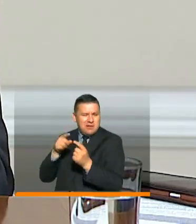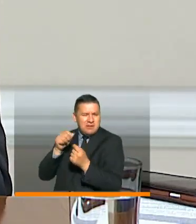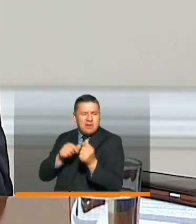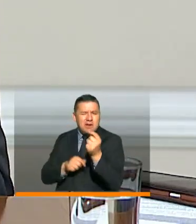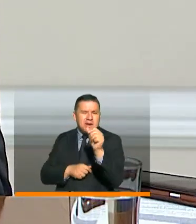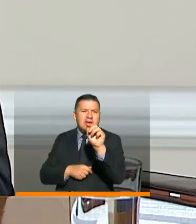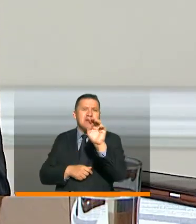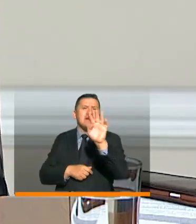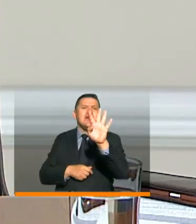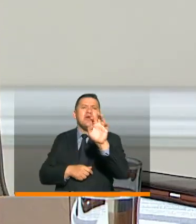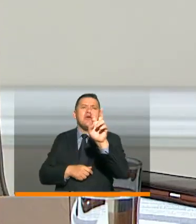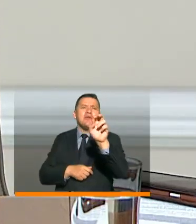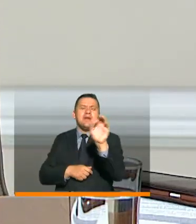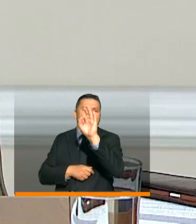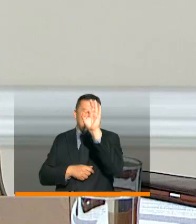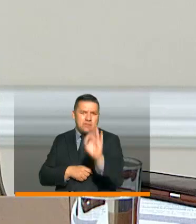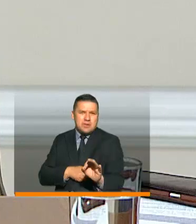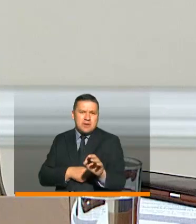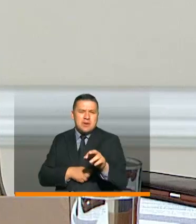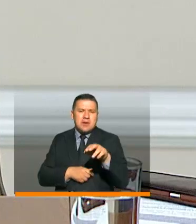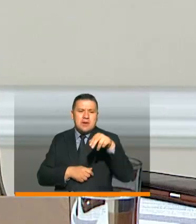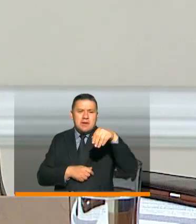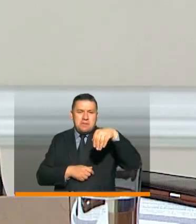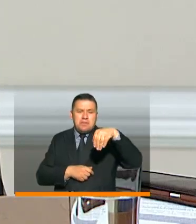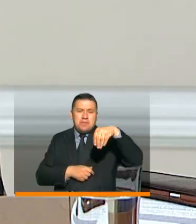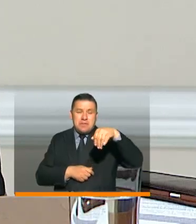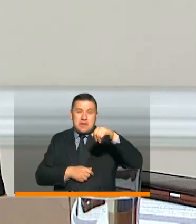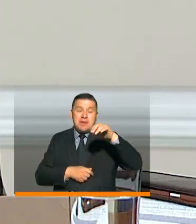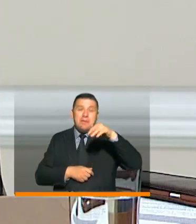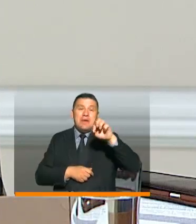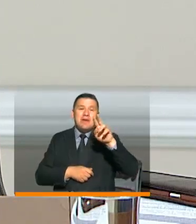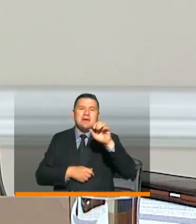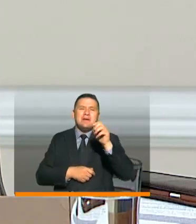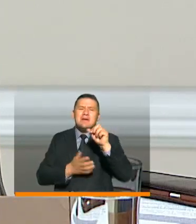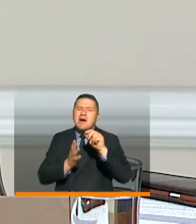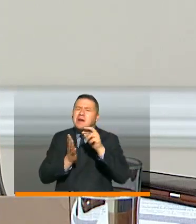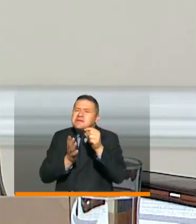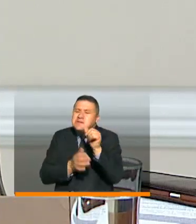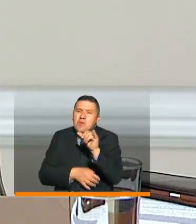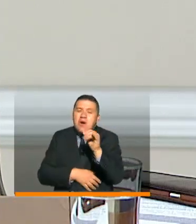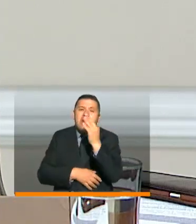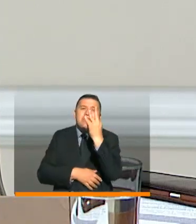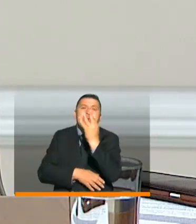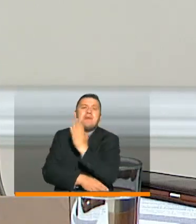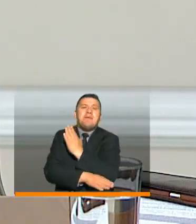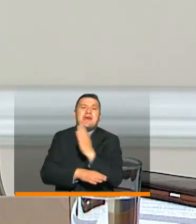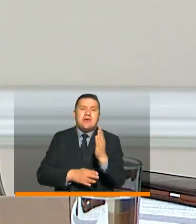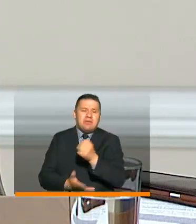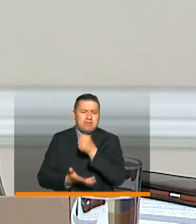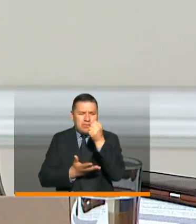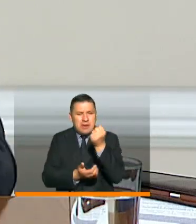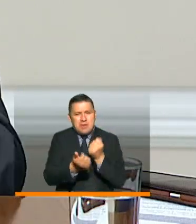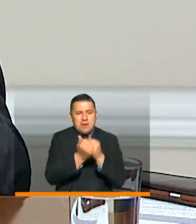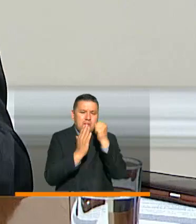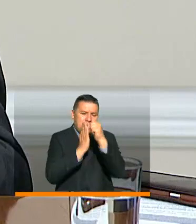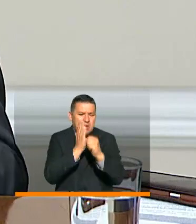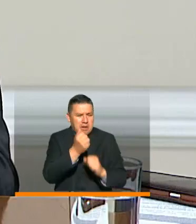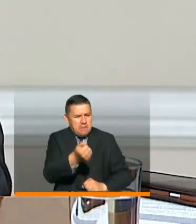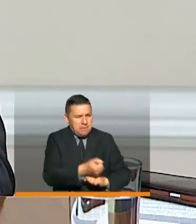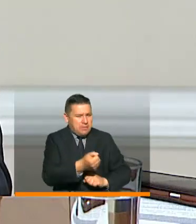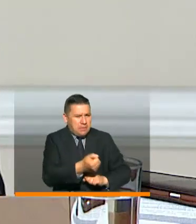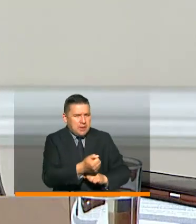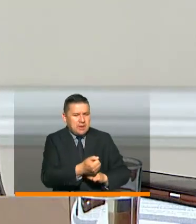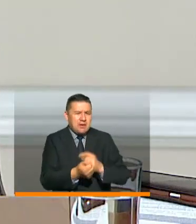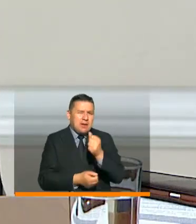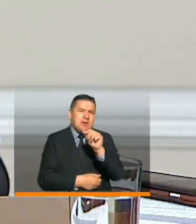en un 97% a las MIPYMES, más de 3 billones de pesos. Los programas de financiamiento y de garantías